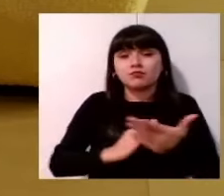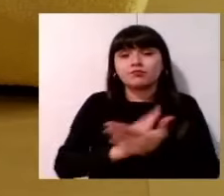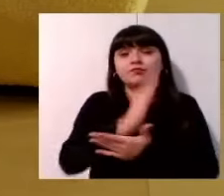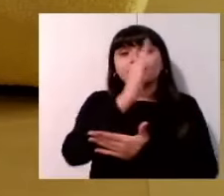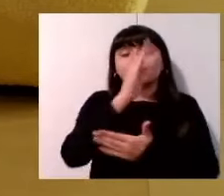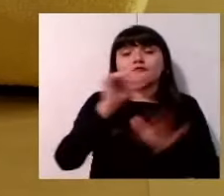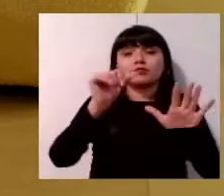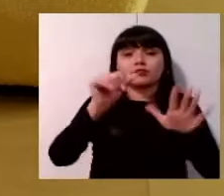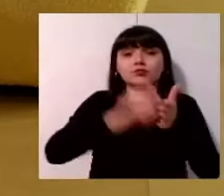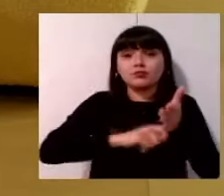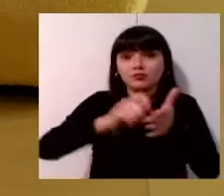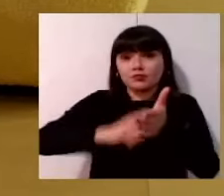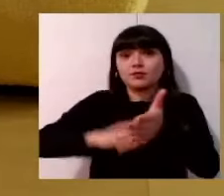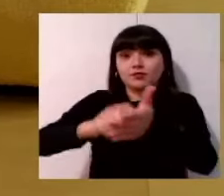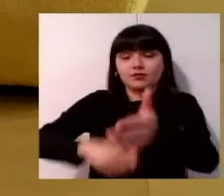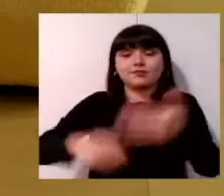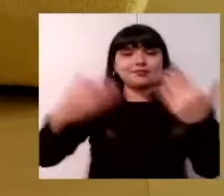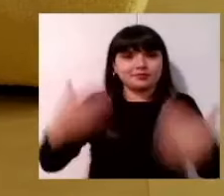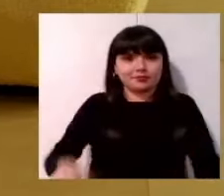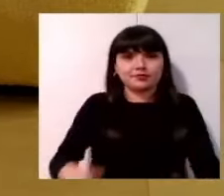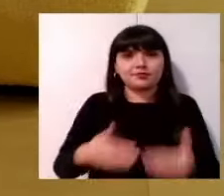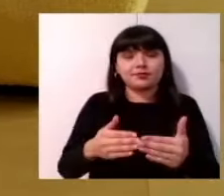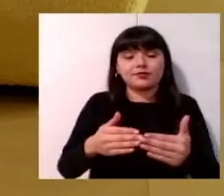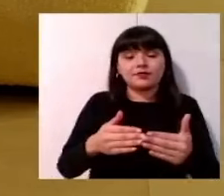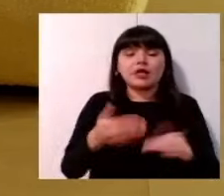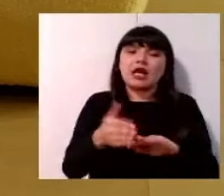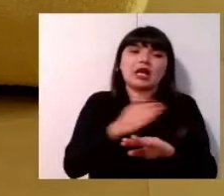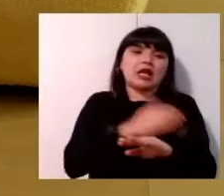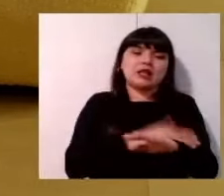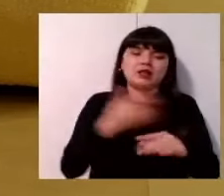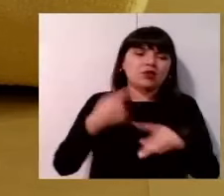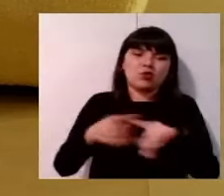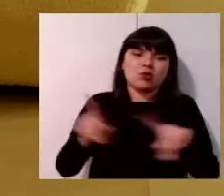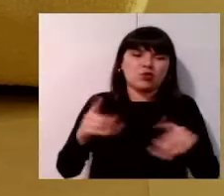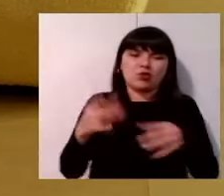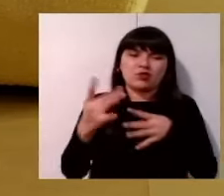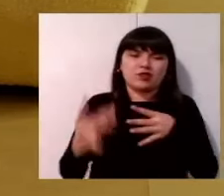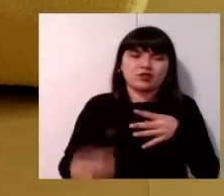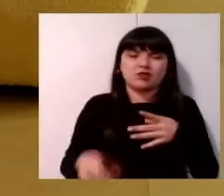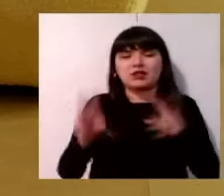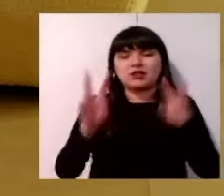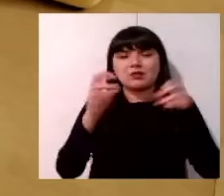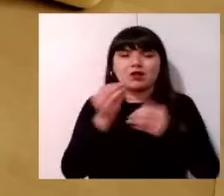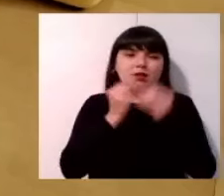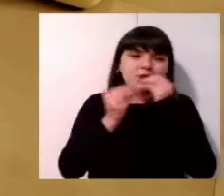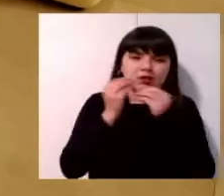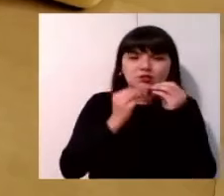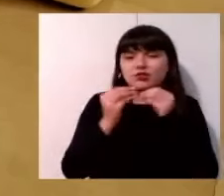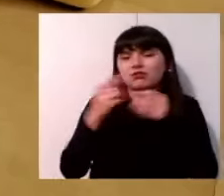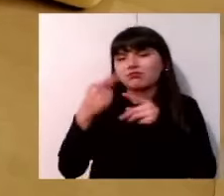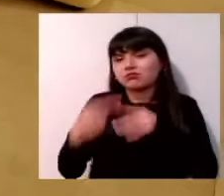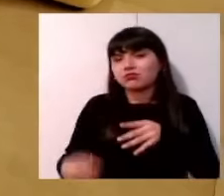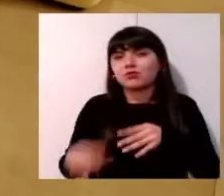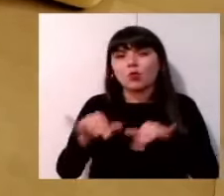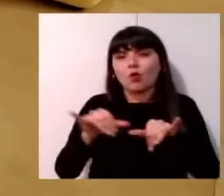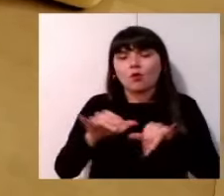más desarrollado. Al principio depende de otro tipo de factores como la alimentación o otras cosas. Seguimos hablando del sueño, las rutinas, de cómo